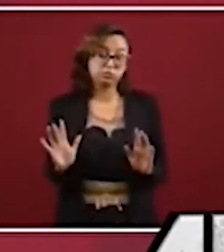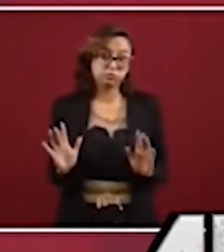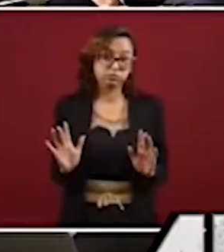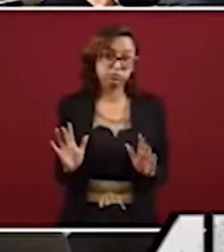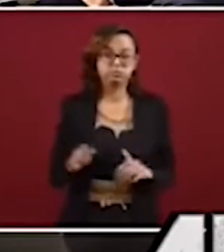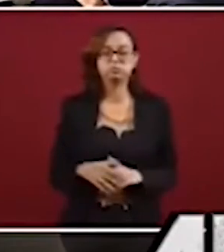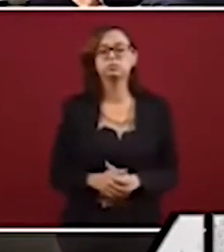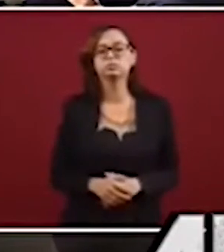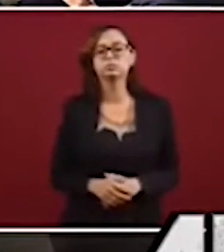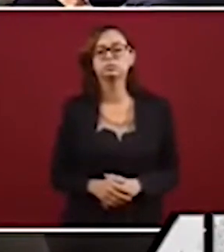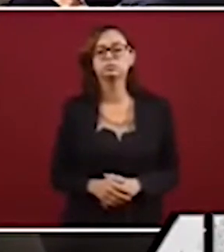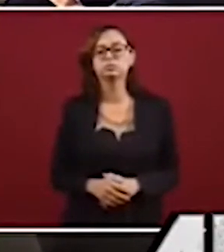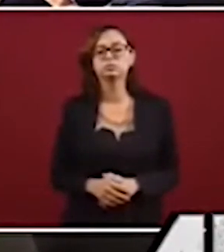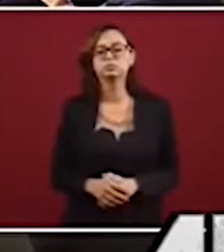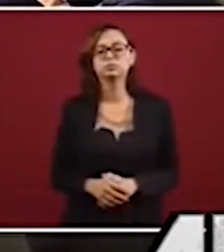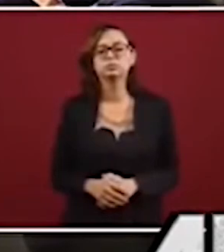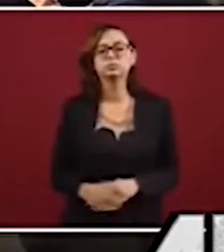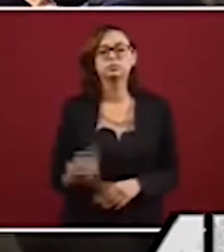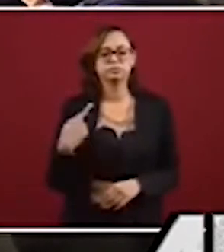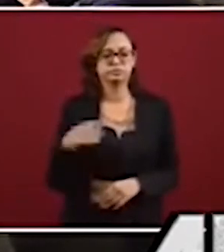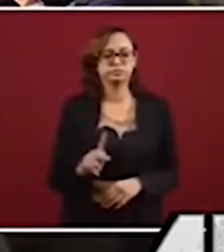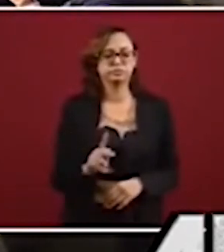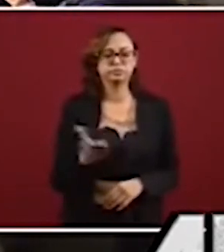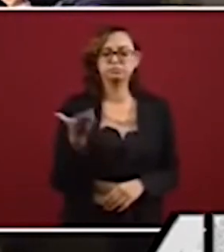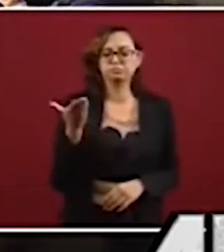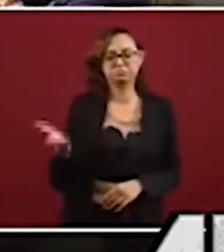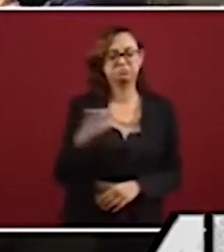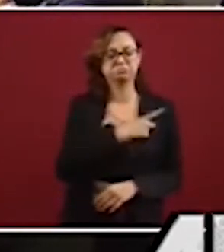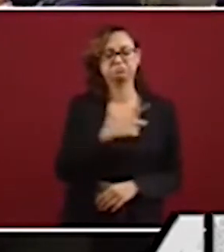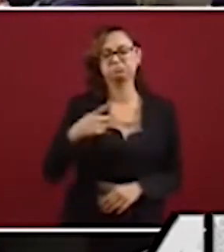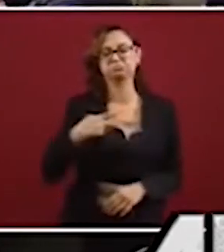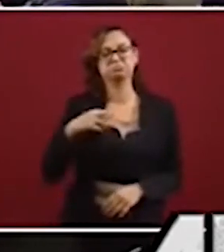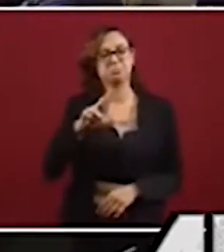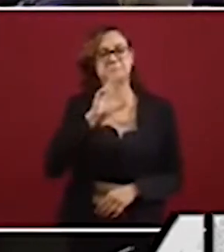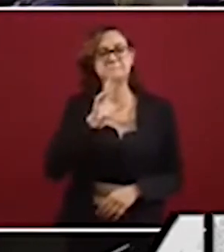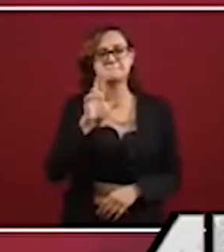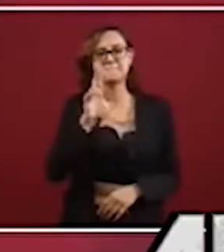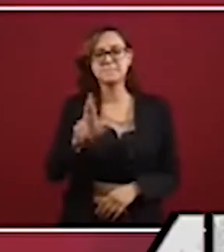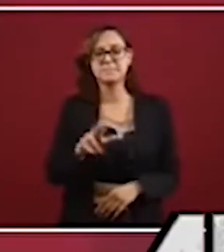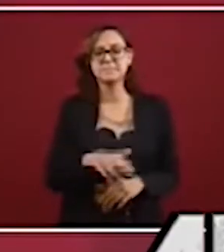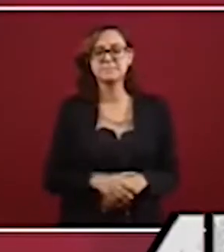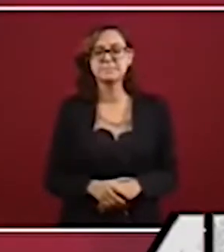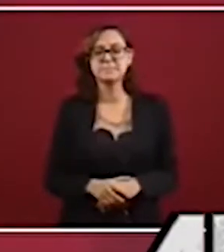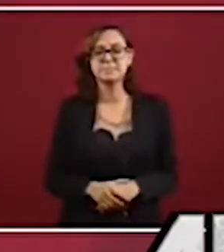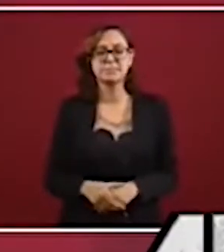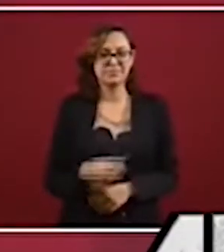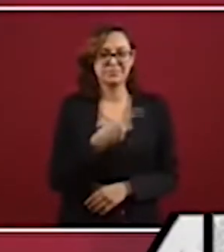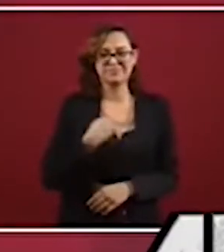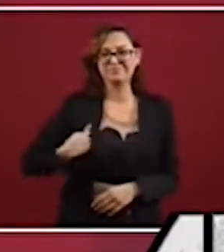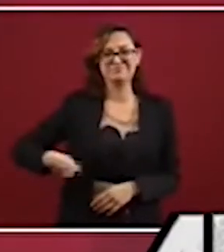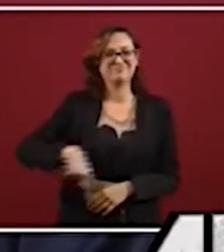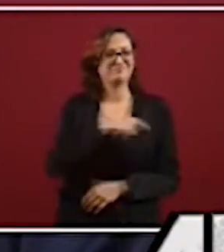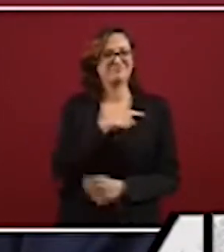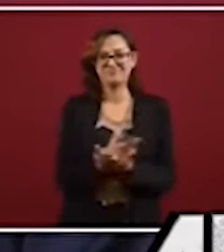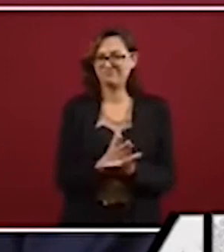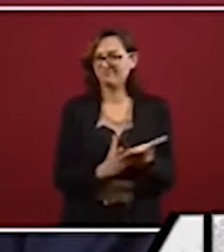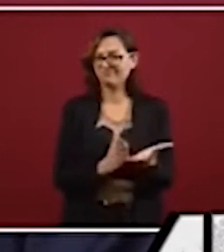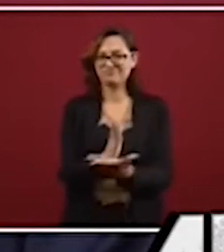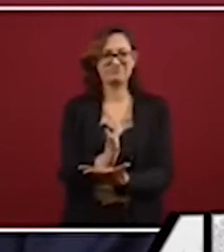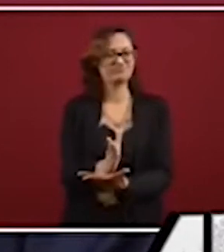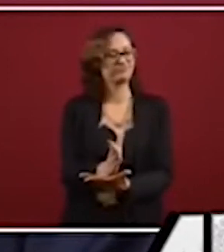Pero él va a resolver este asunto. No vamos nosotros